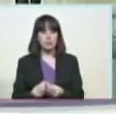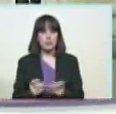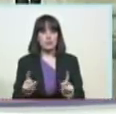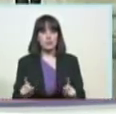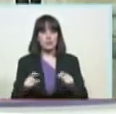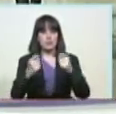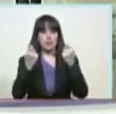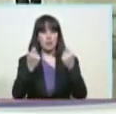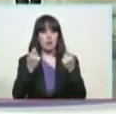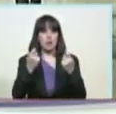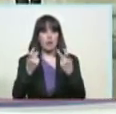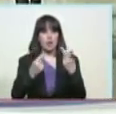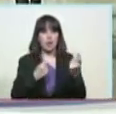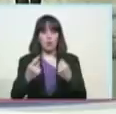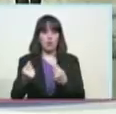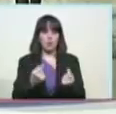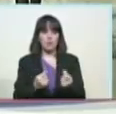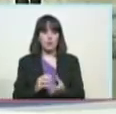económica